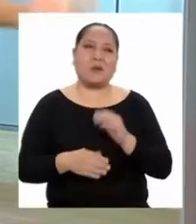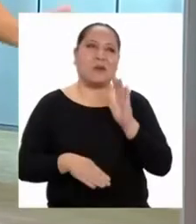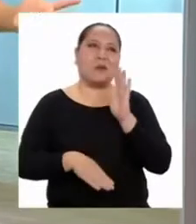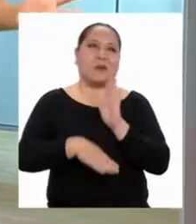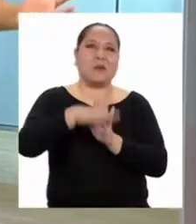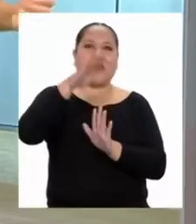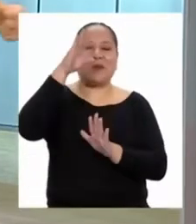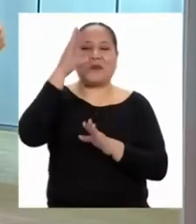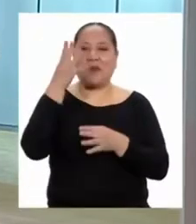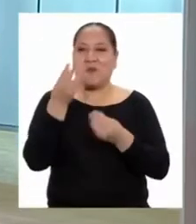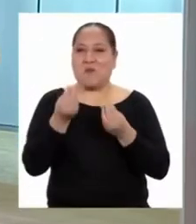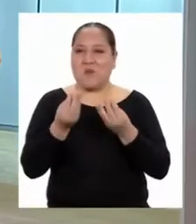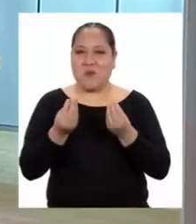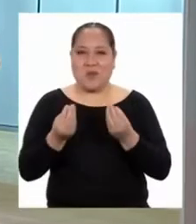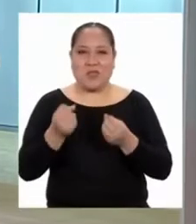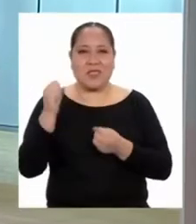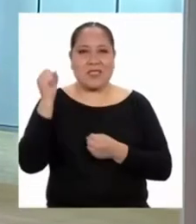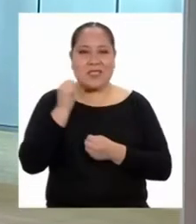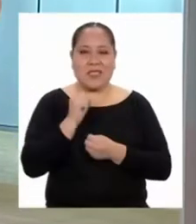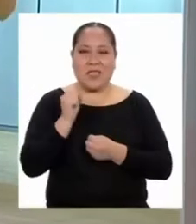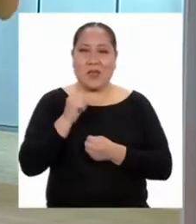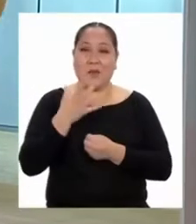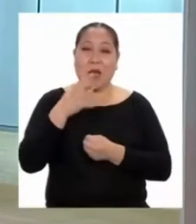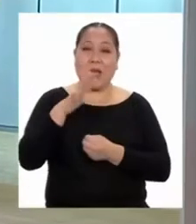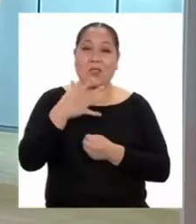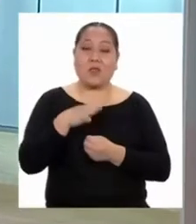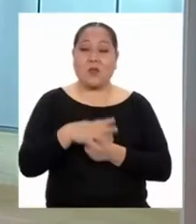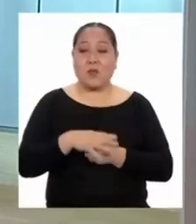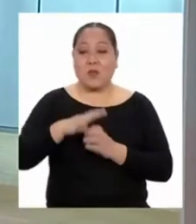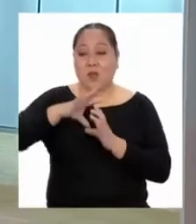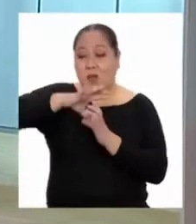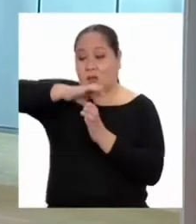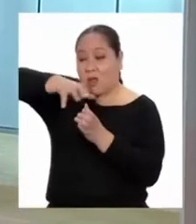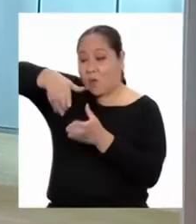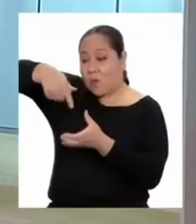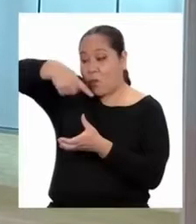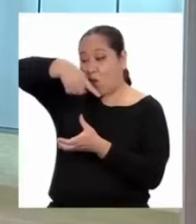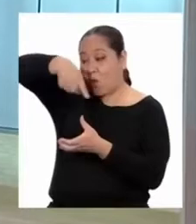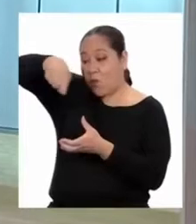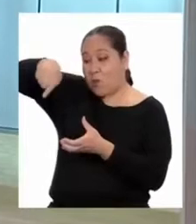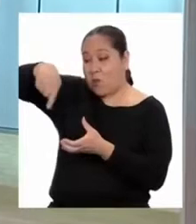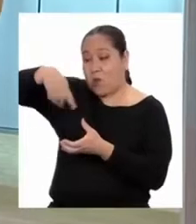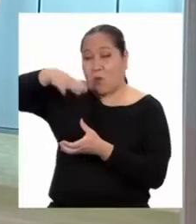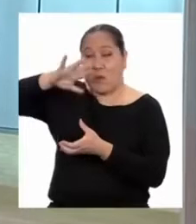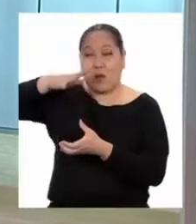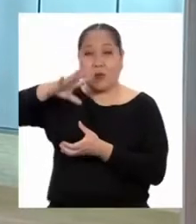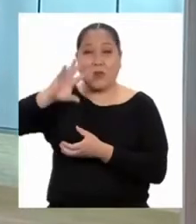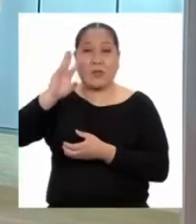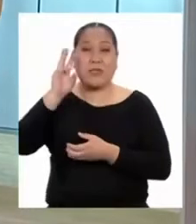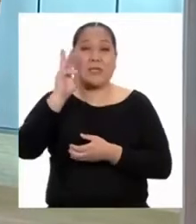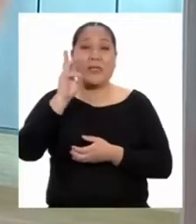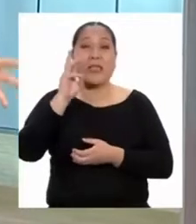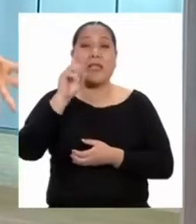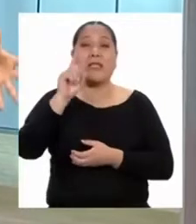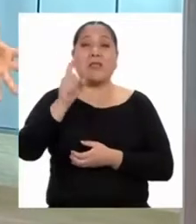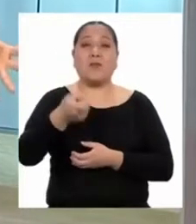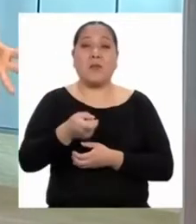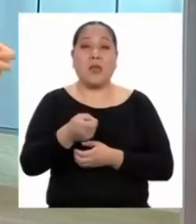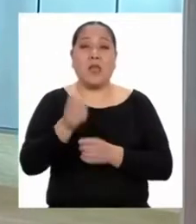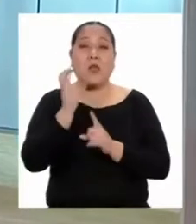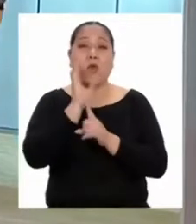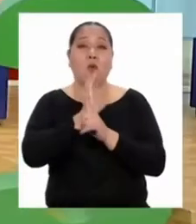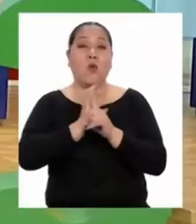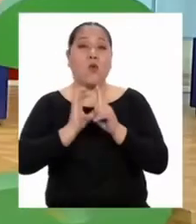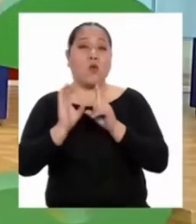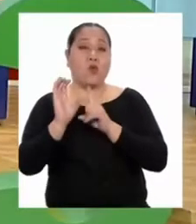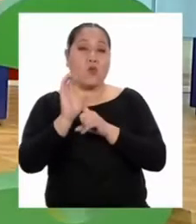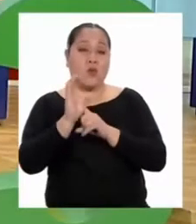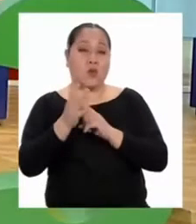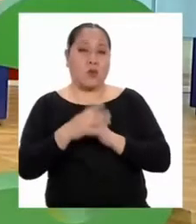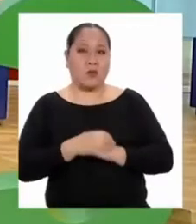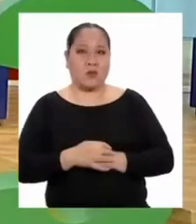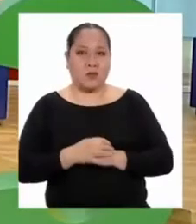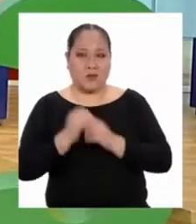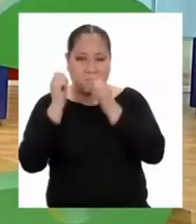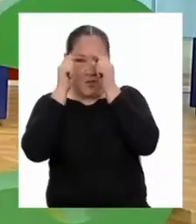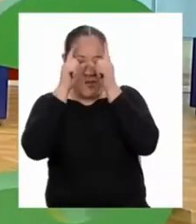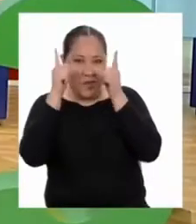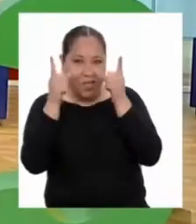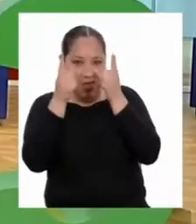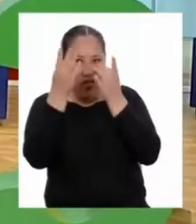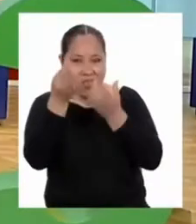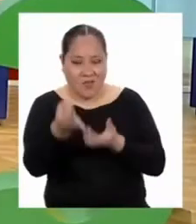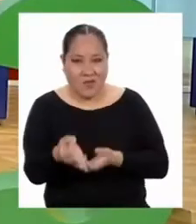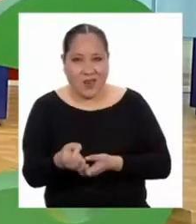un montón. Se calcula que en el mundo existen alrededor de 6.000 culturas. Increíble,